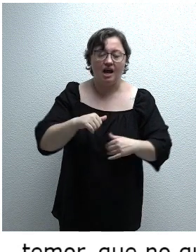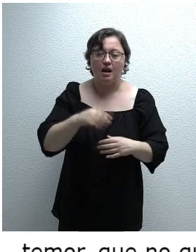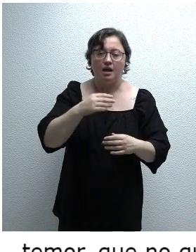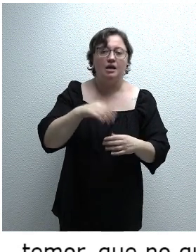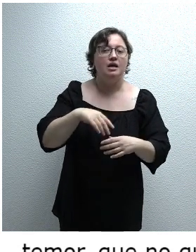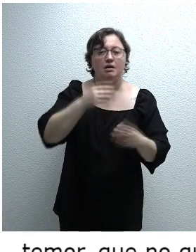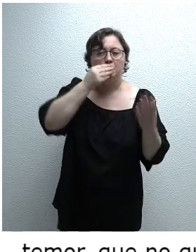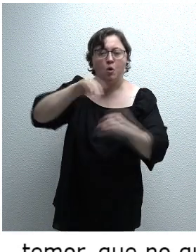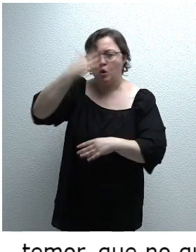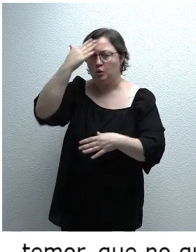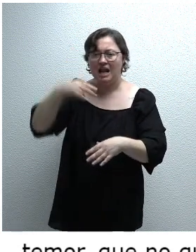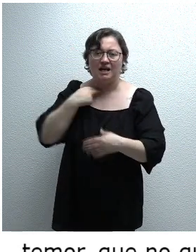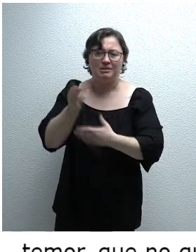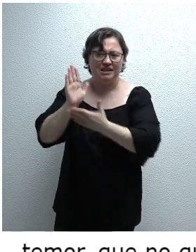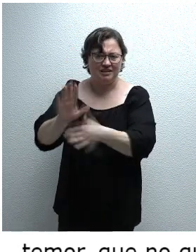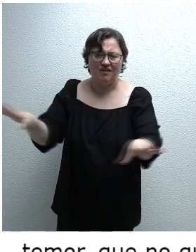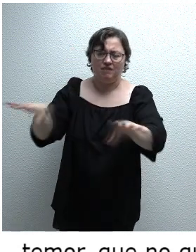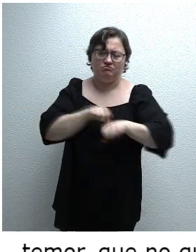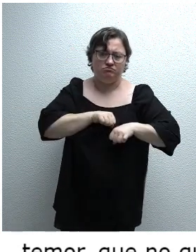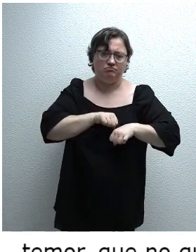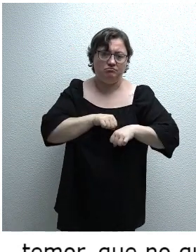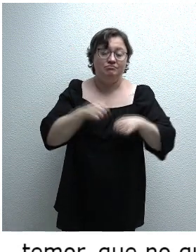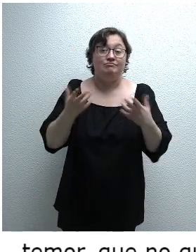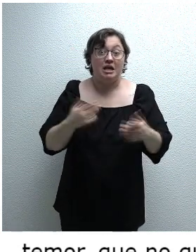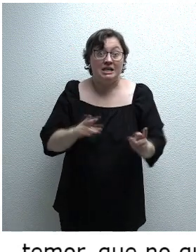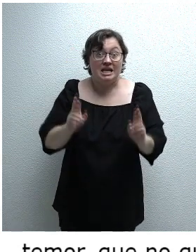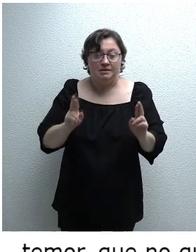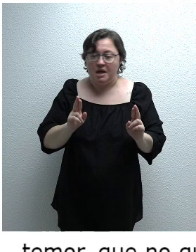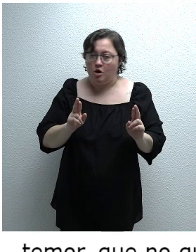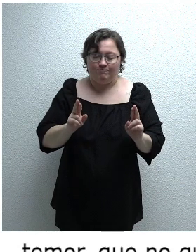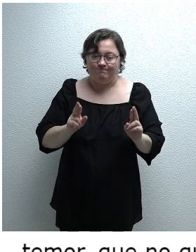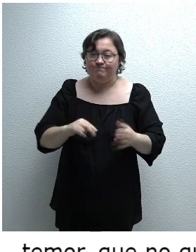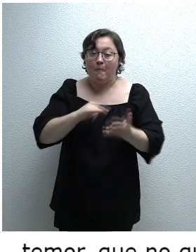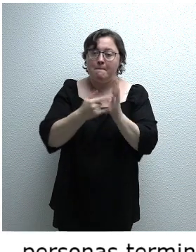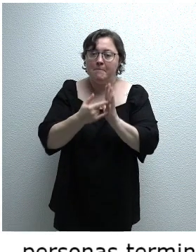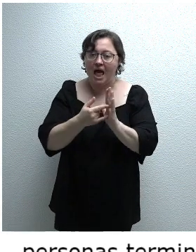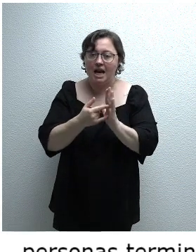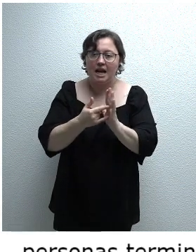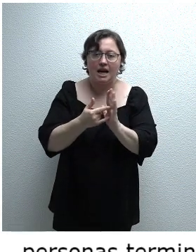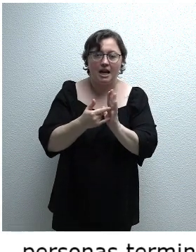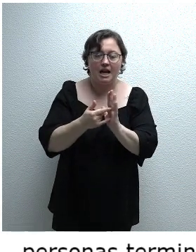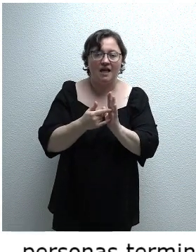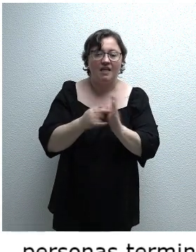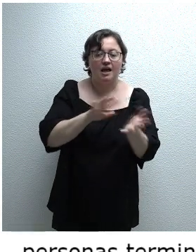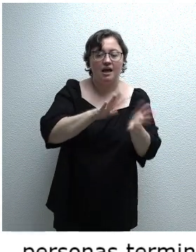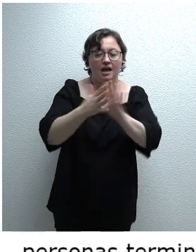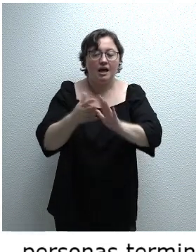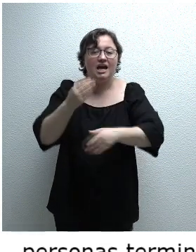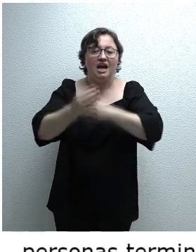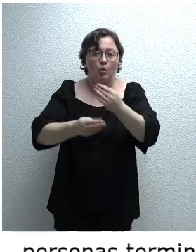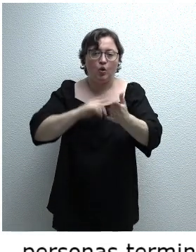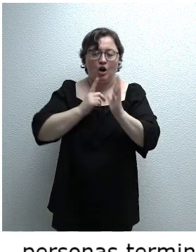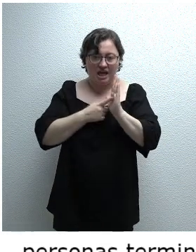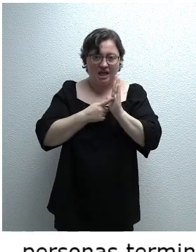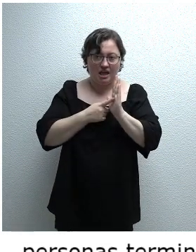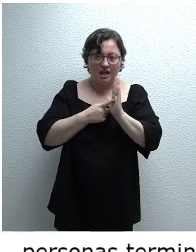representativa y lo que esperamos es que se establezca un plan de ejecución de esta ley, de un